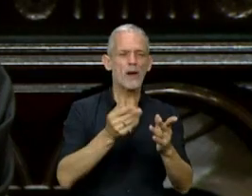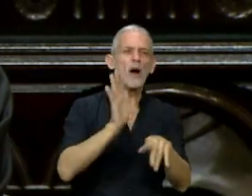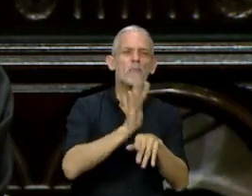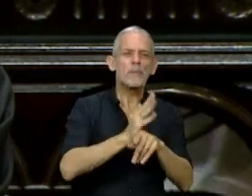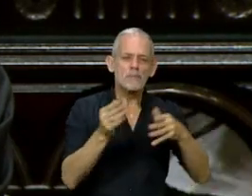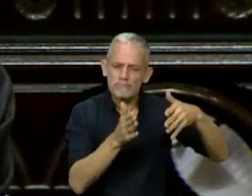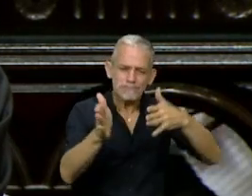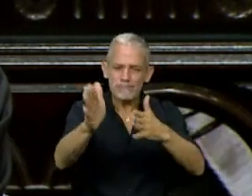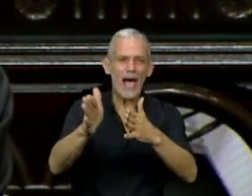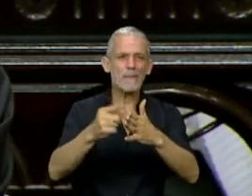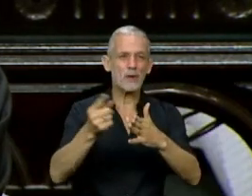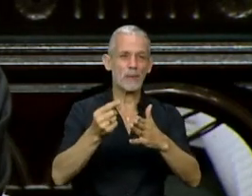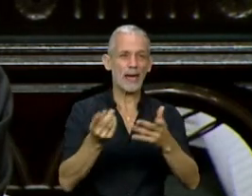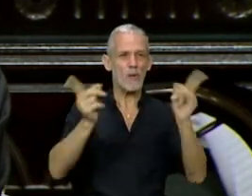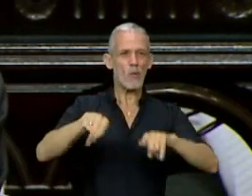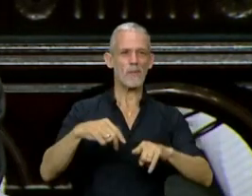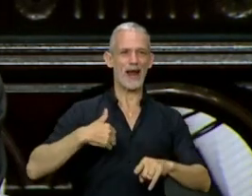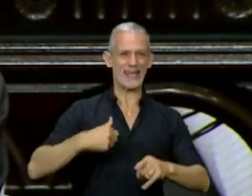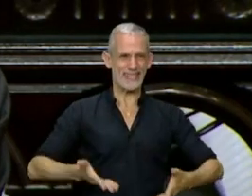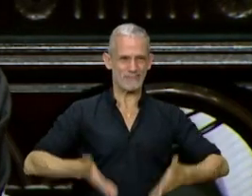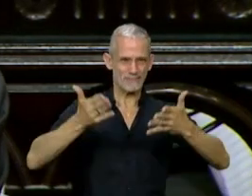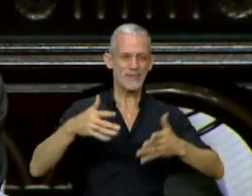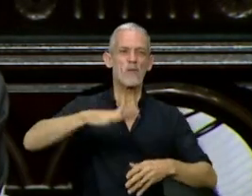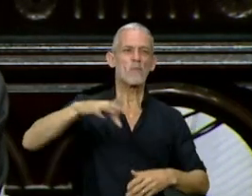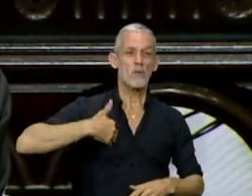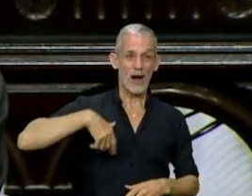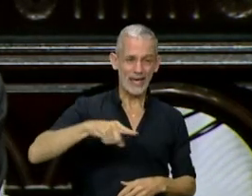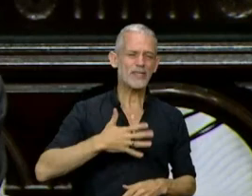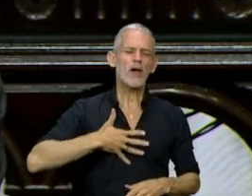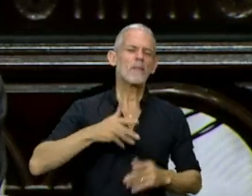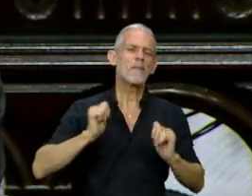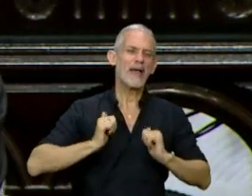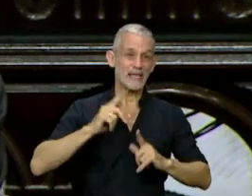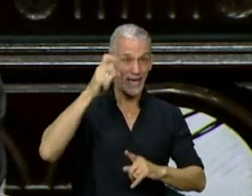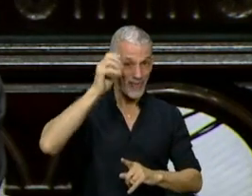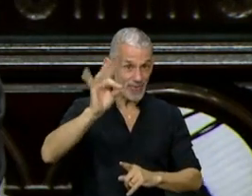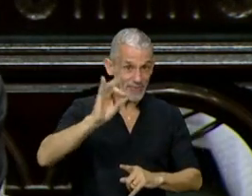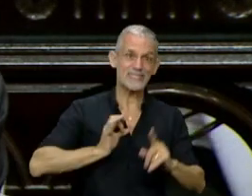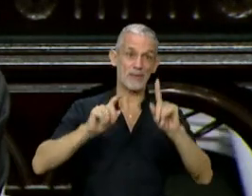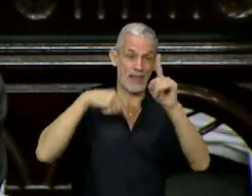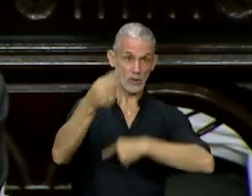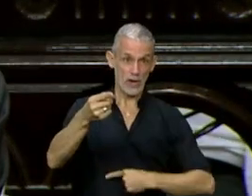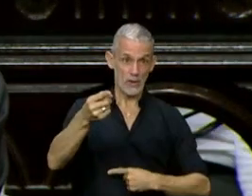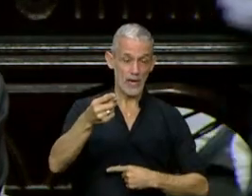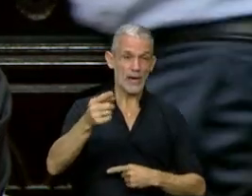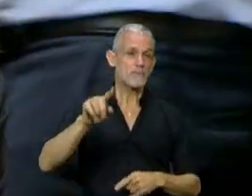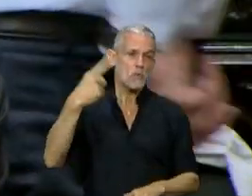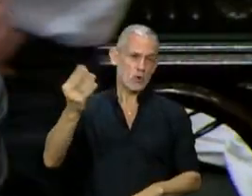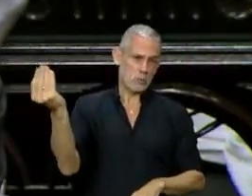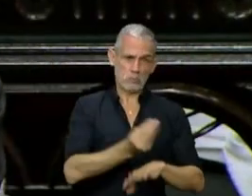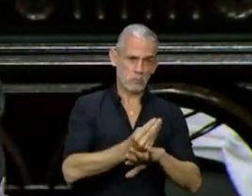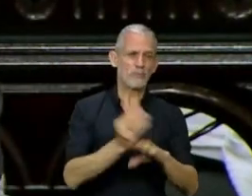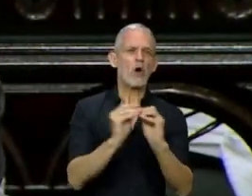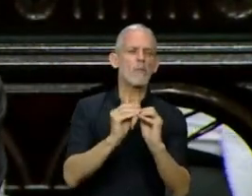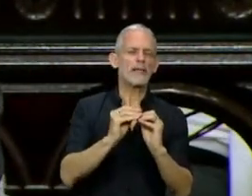ruta que permita reconstruir una esperanza en el pueblo argentino y que el 10 de diciembre del año que viene otro